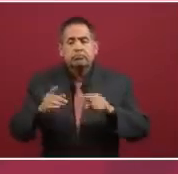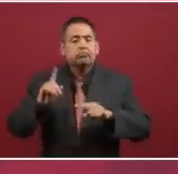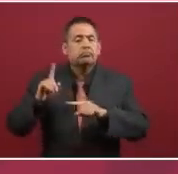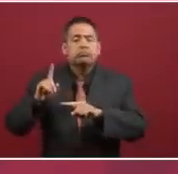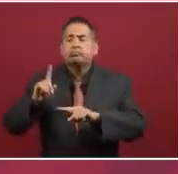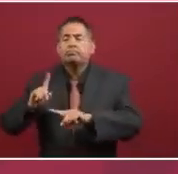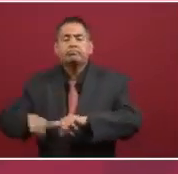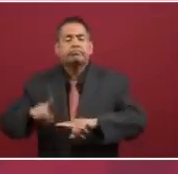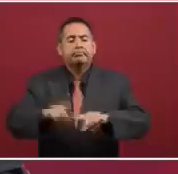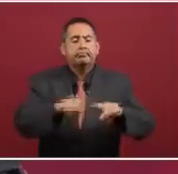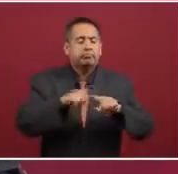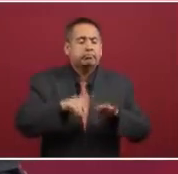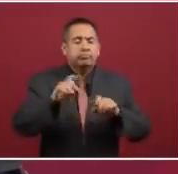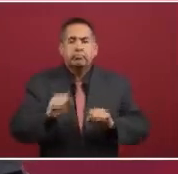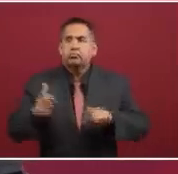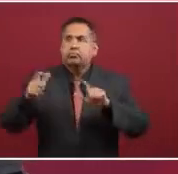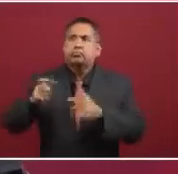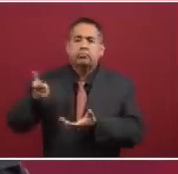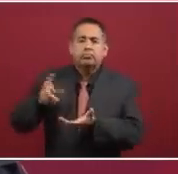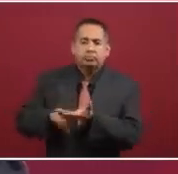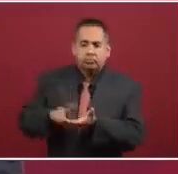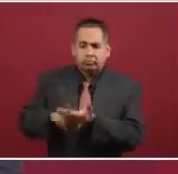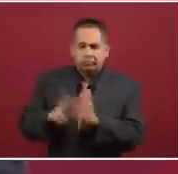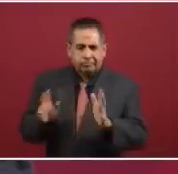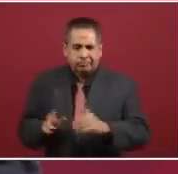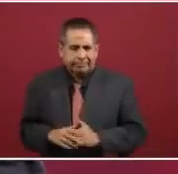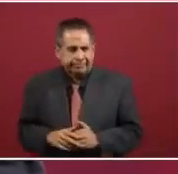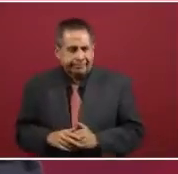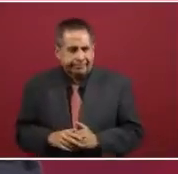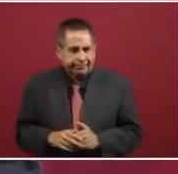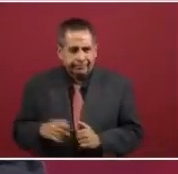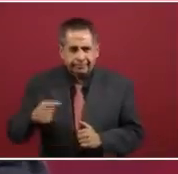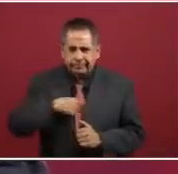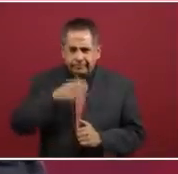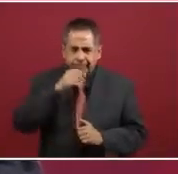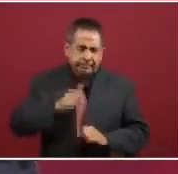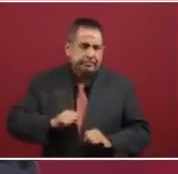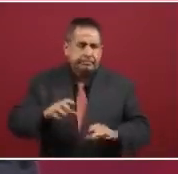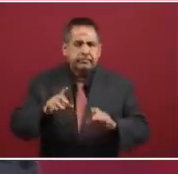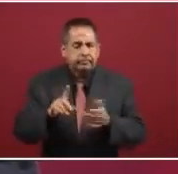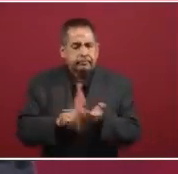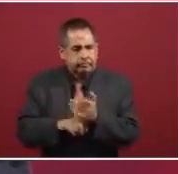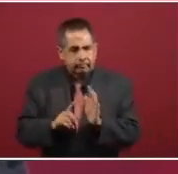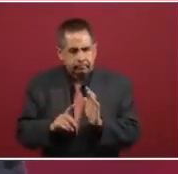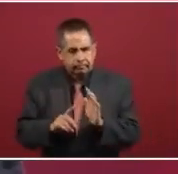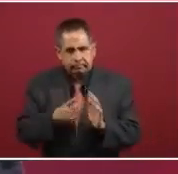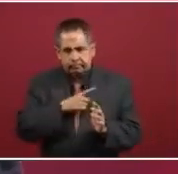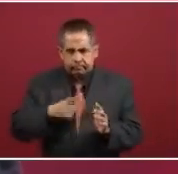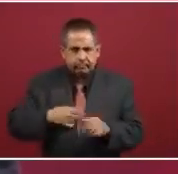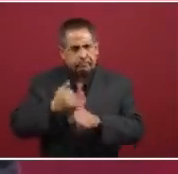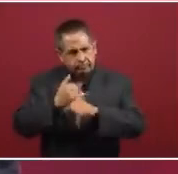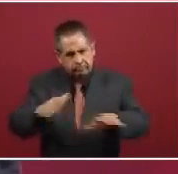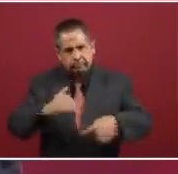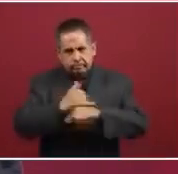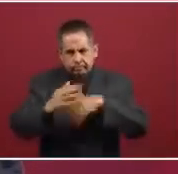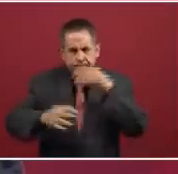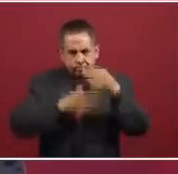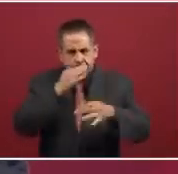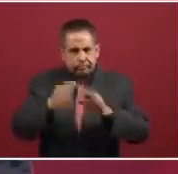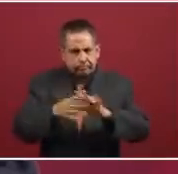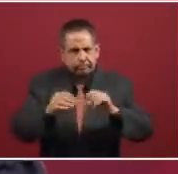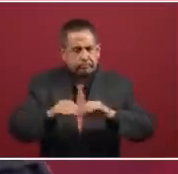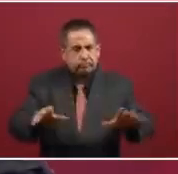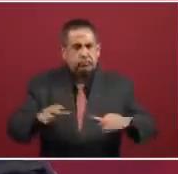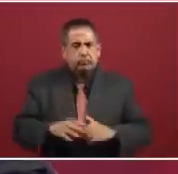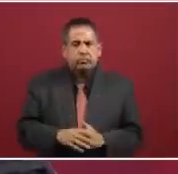quién en los precios. No podemos dejar de informar.